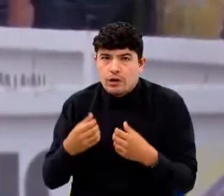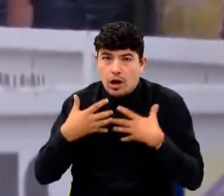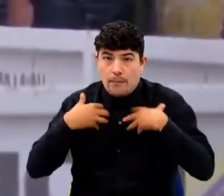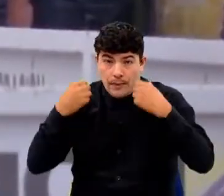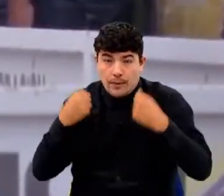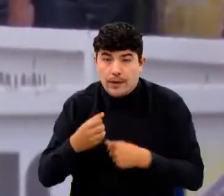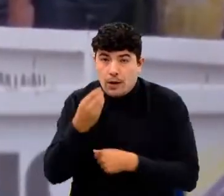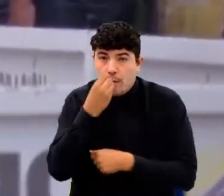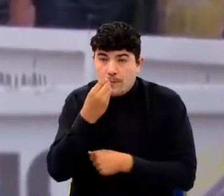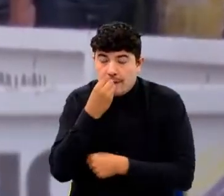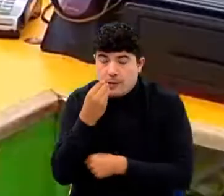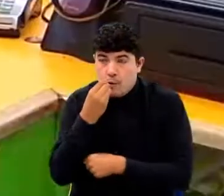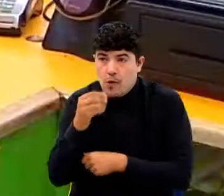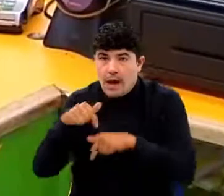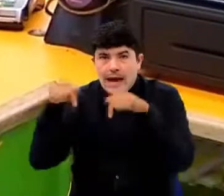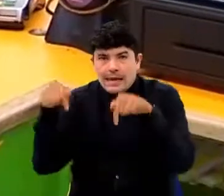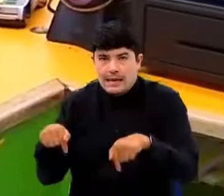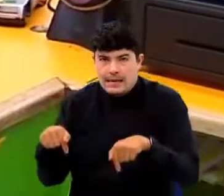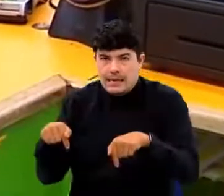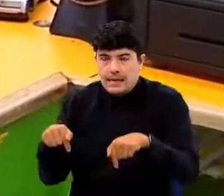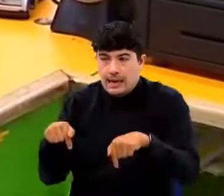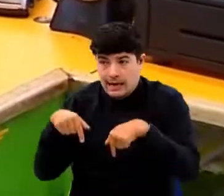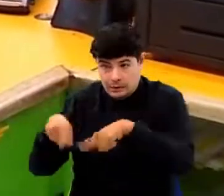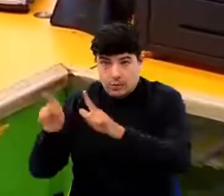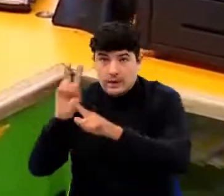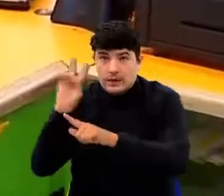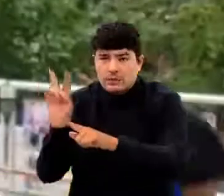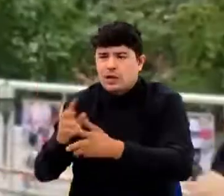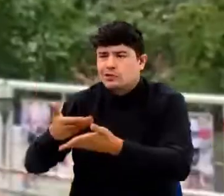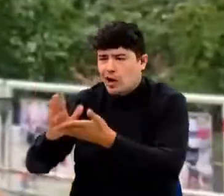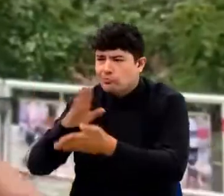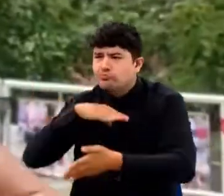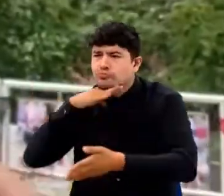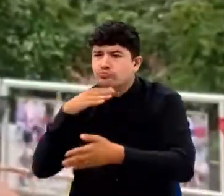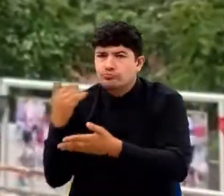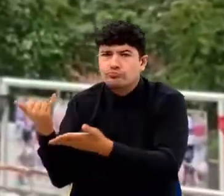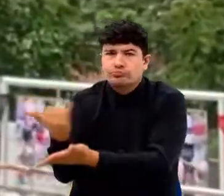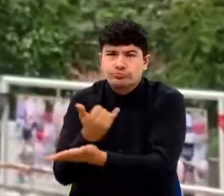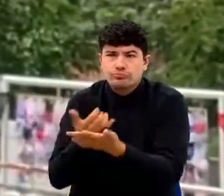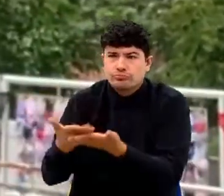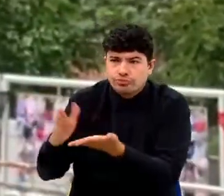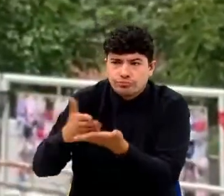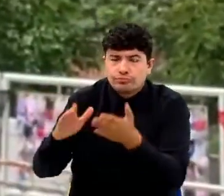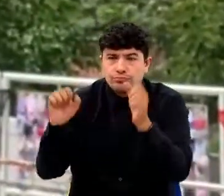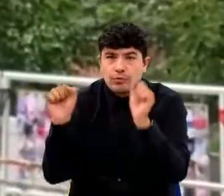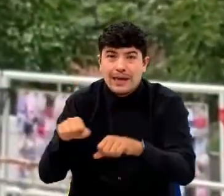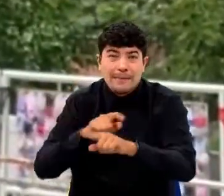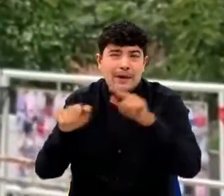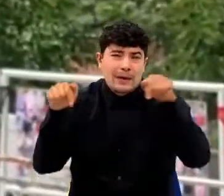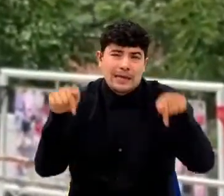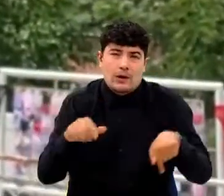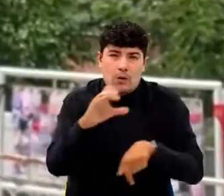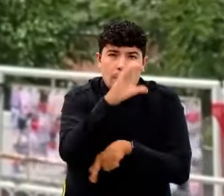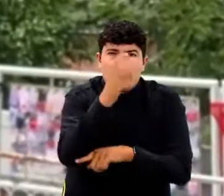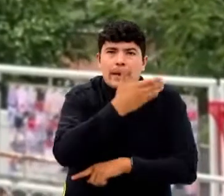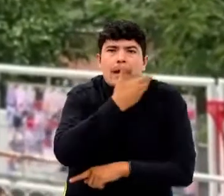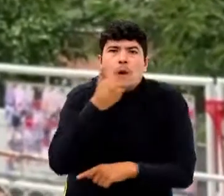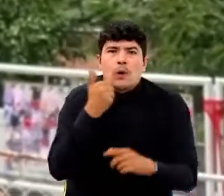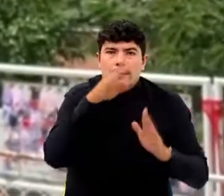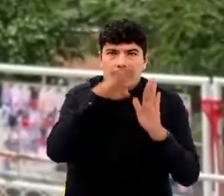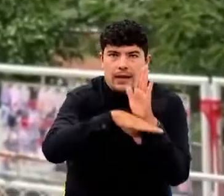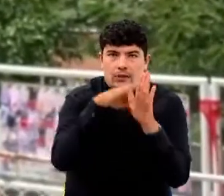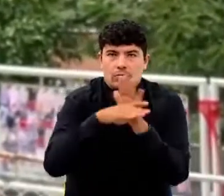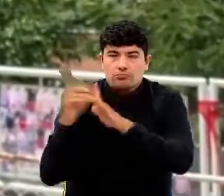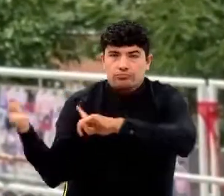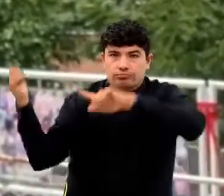más económico seguir viajando a Colombia para comprar los productos. Y ahora, bueno, es una frontera acabada, y donde los pocos